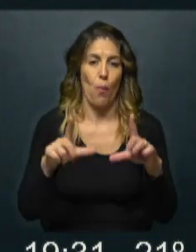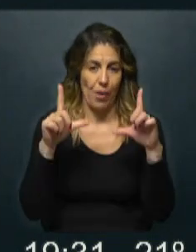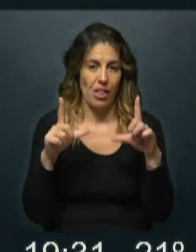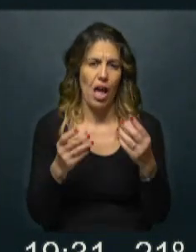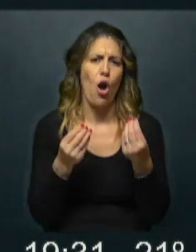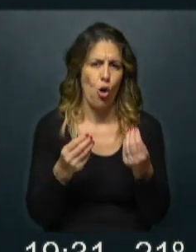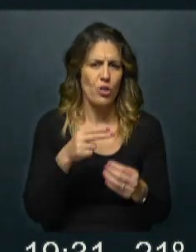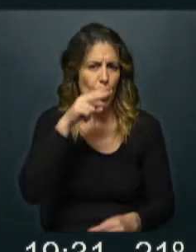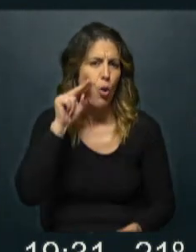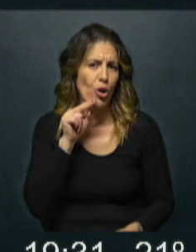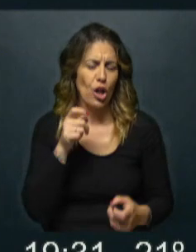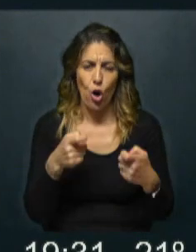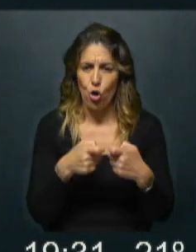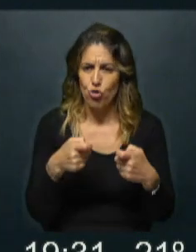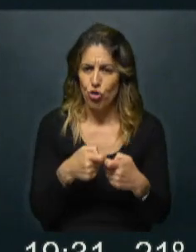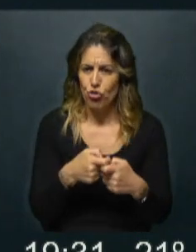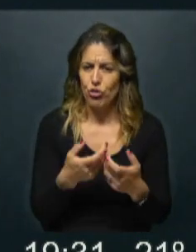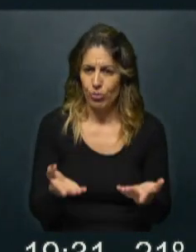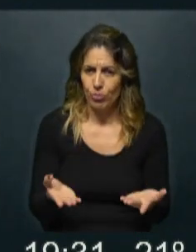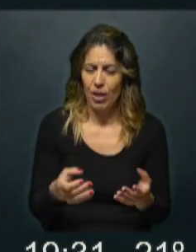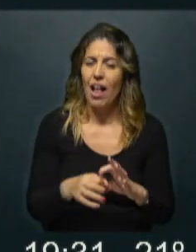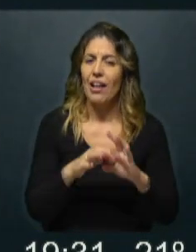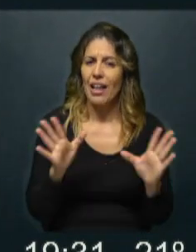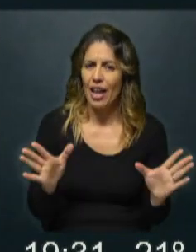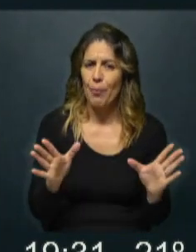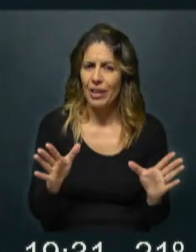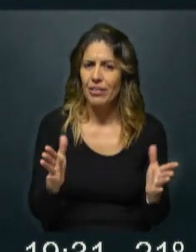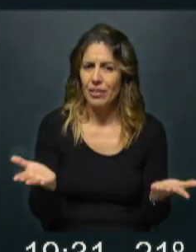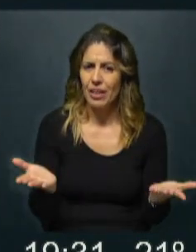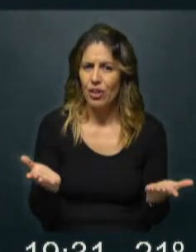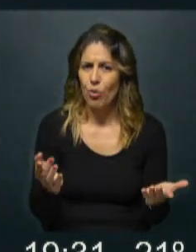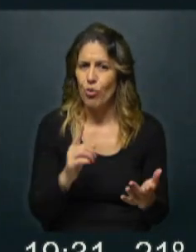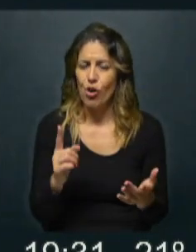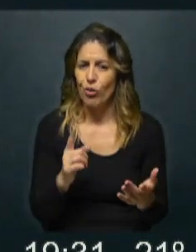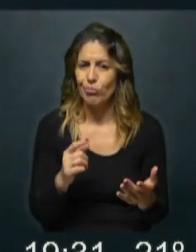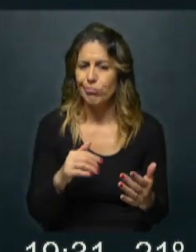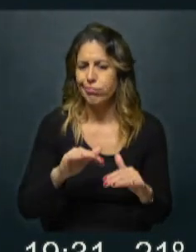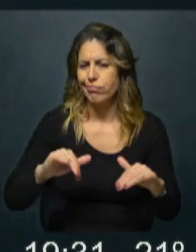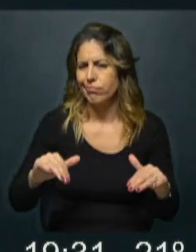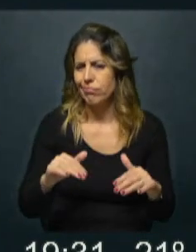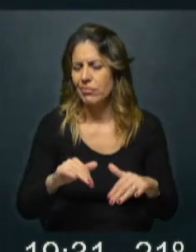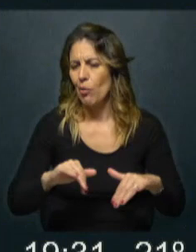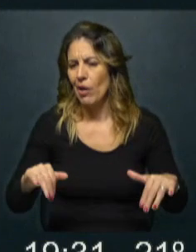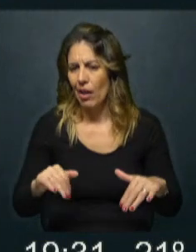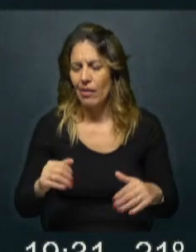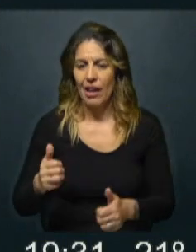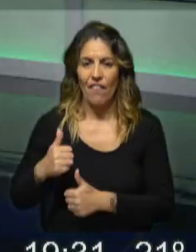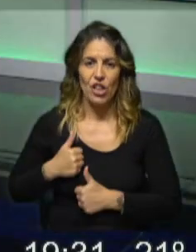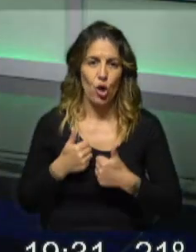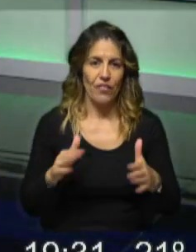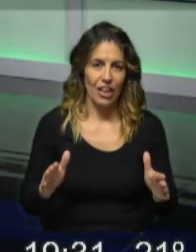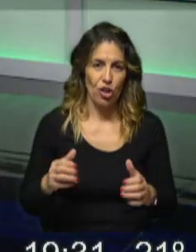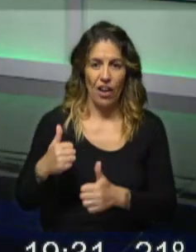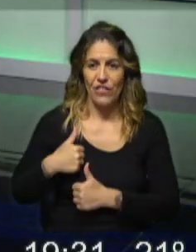había comportado Los Socios de la coalición creo que claramente se conformó una especie de desaire a Cabildo abierto es decir que te propone un proyecto